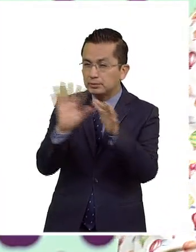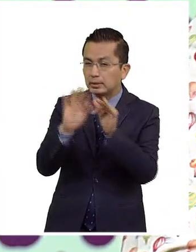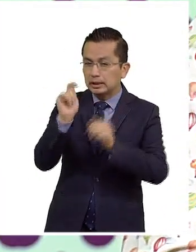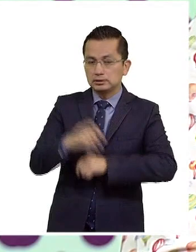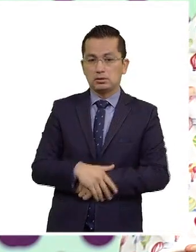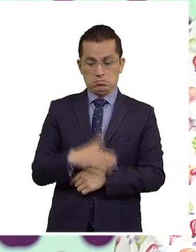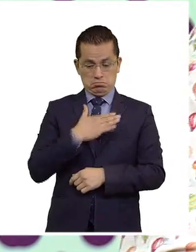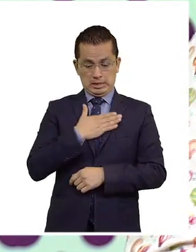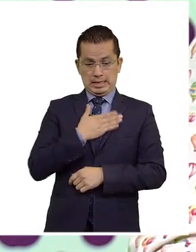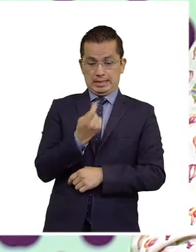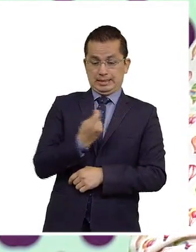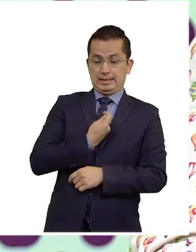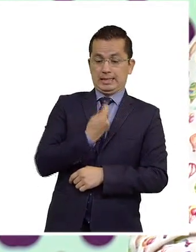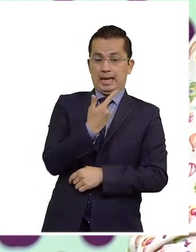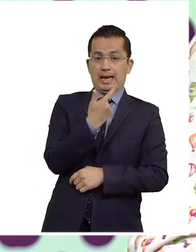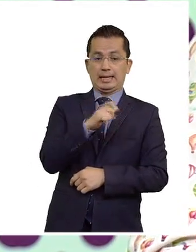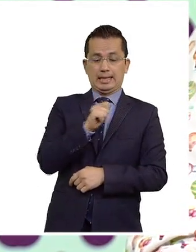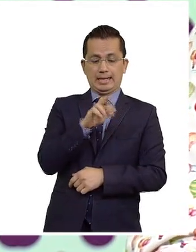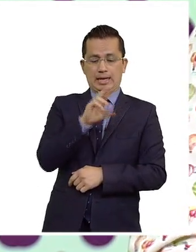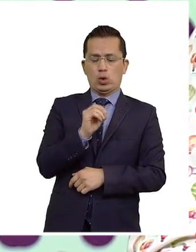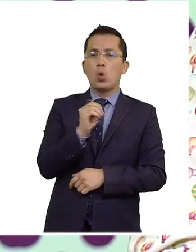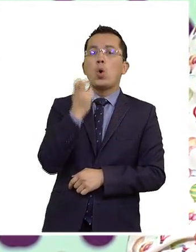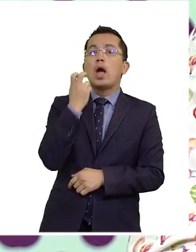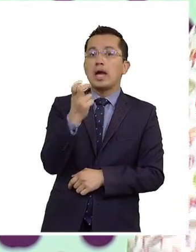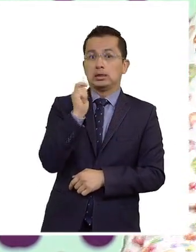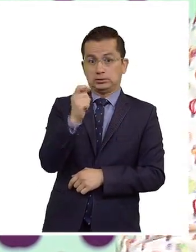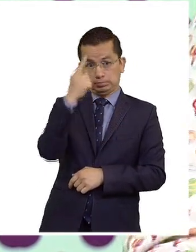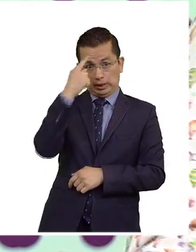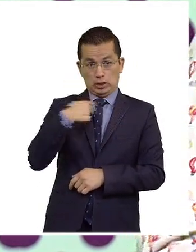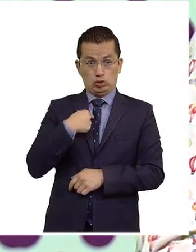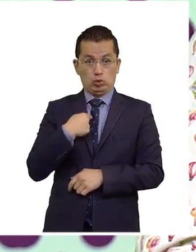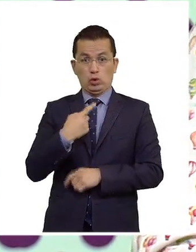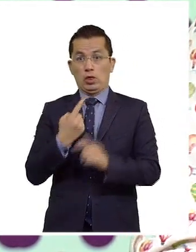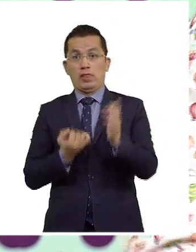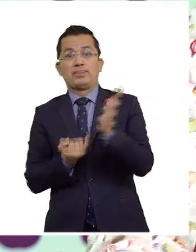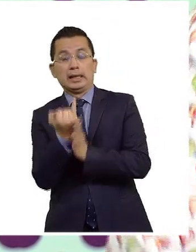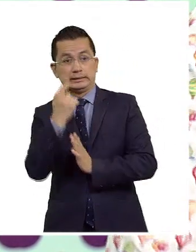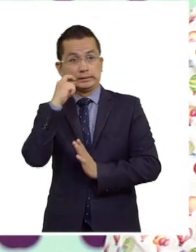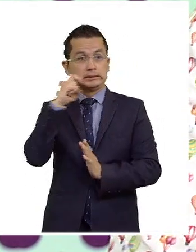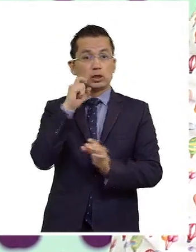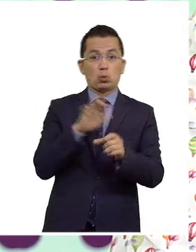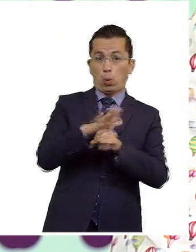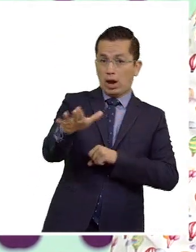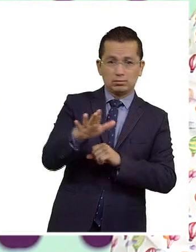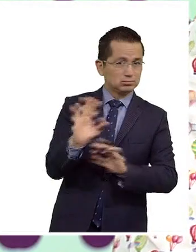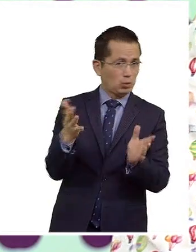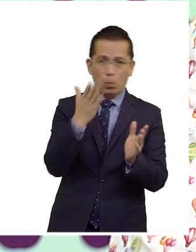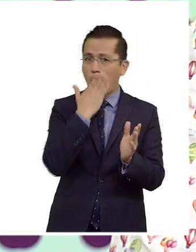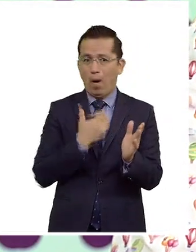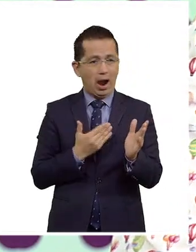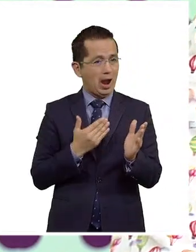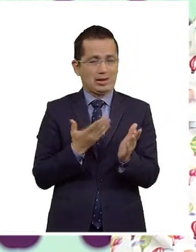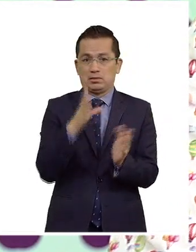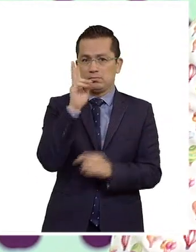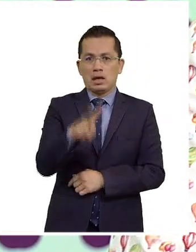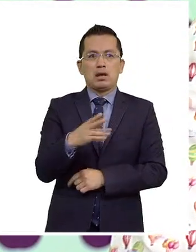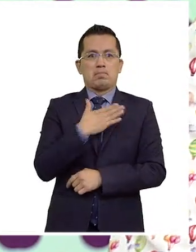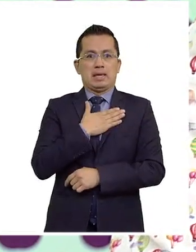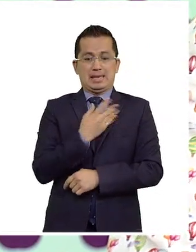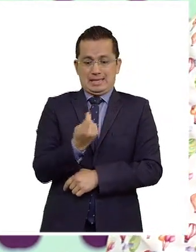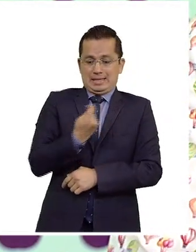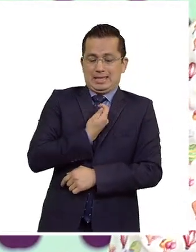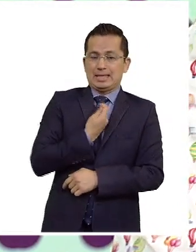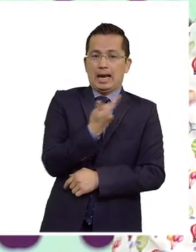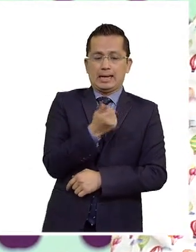género no tiene nada que ver con la orientación sexual de una persona. Es más, yo me atrevería a decir que la identidad de género se decide muchísimo, se